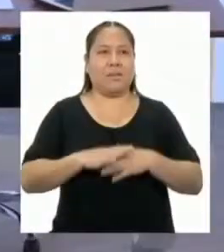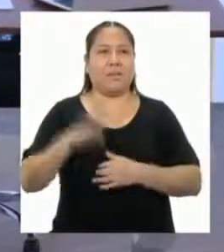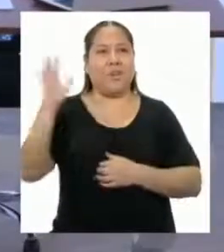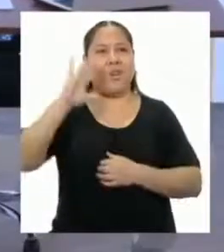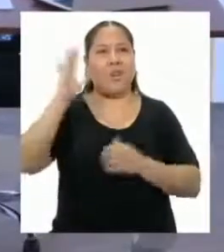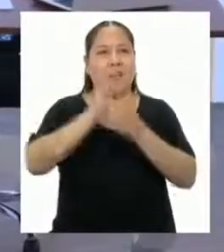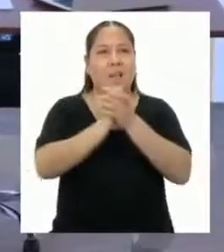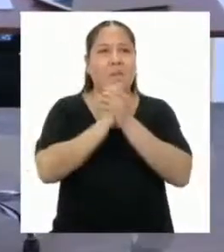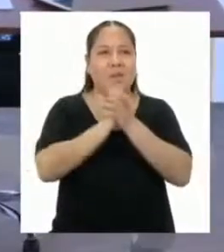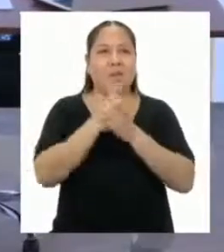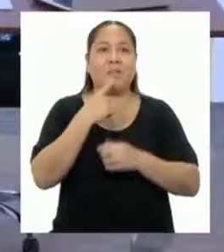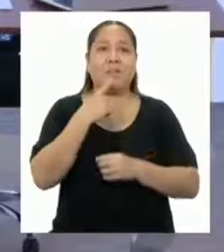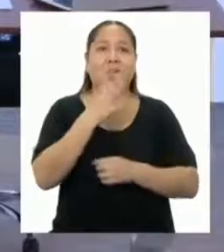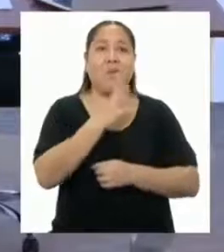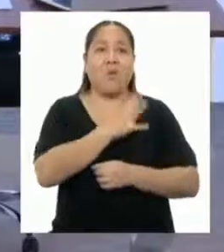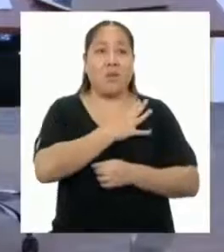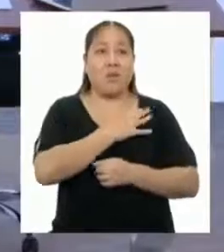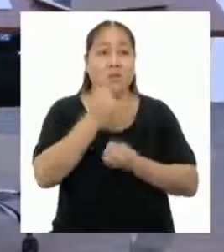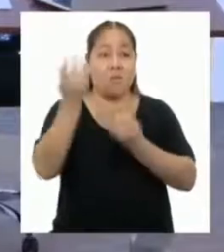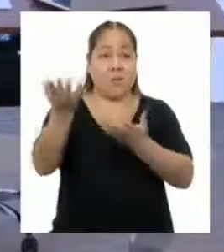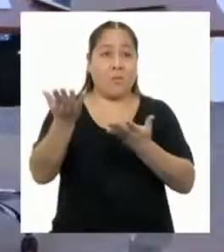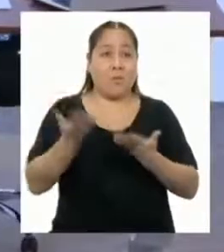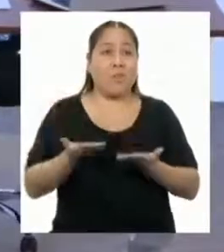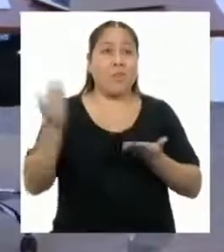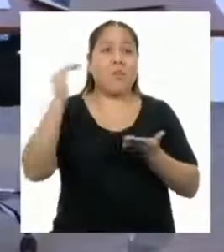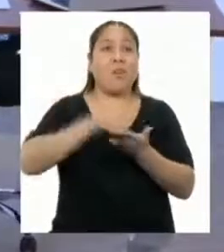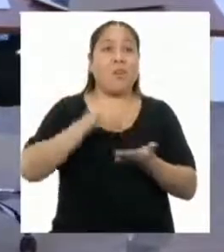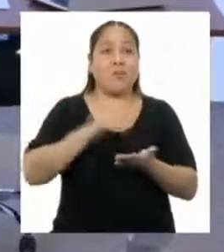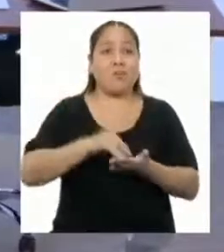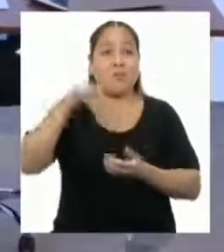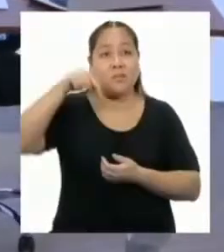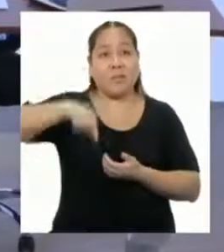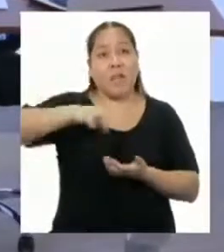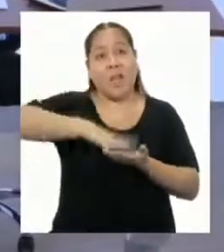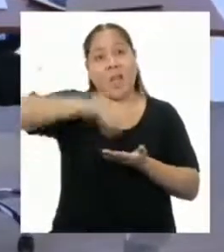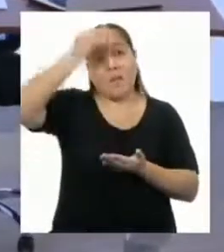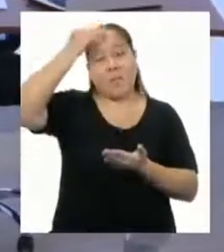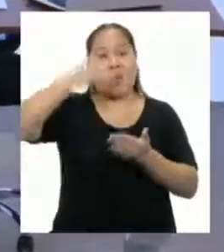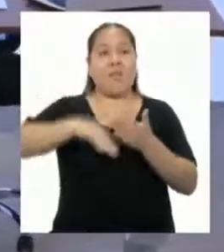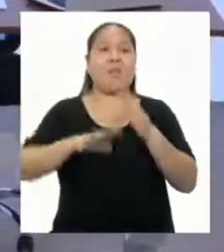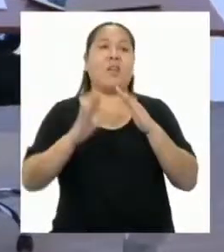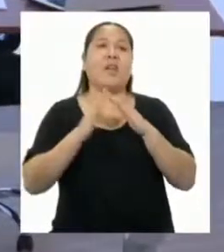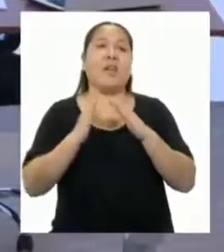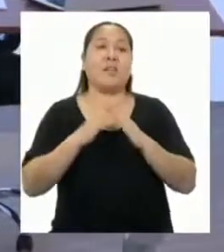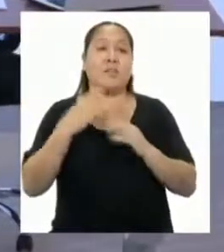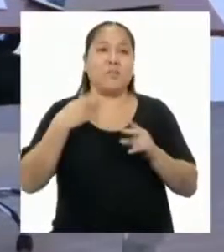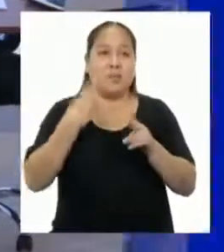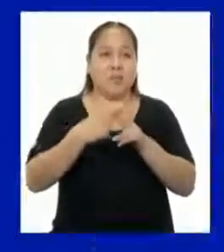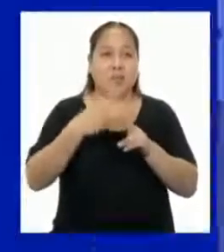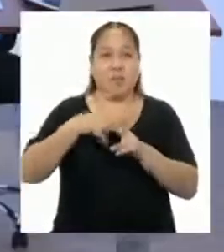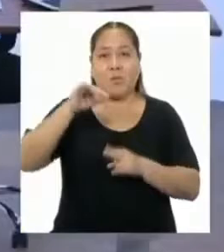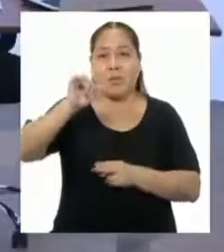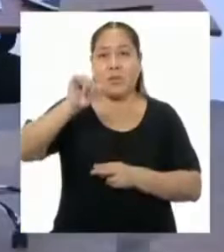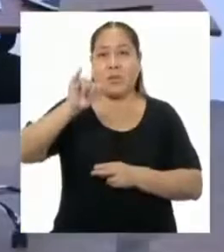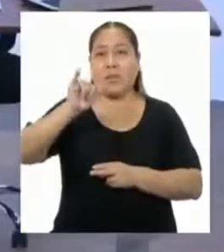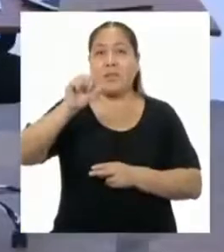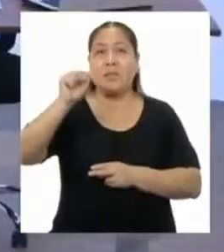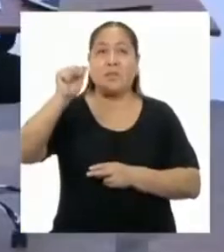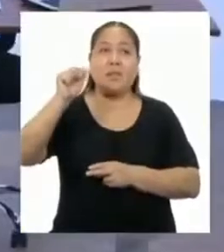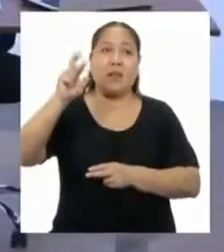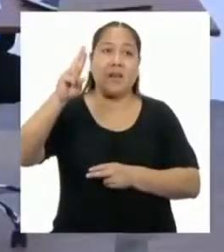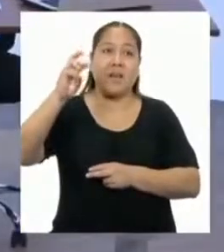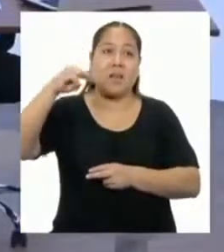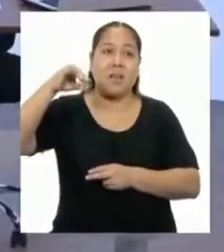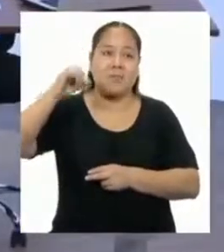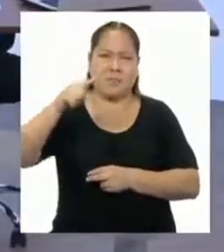Hola amigas y amigos de cuarto de secundaria, bienvenidos una vez más a Aprendo en Casa. Mi nombre es Yaremis. Seguro